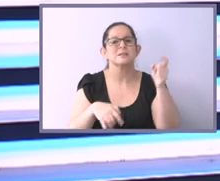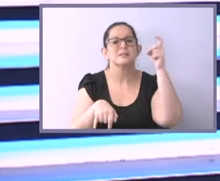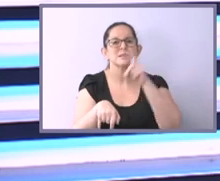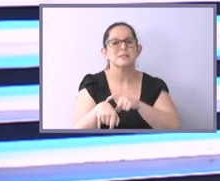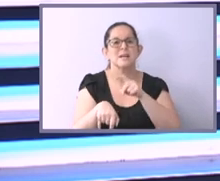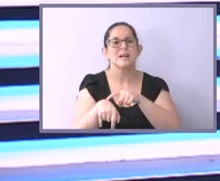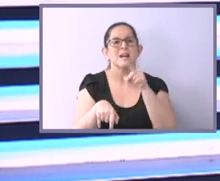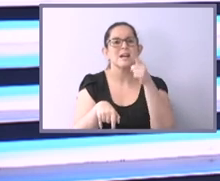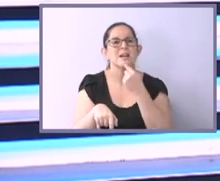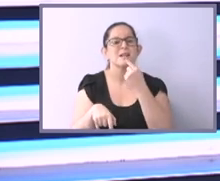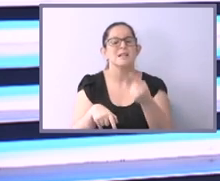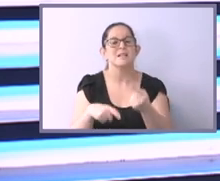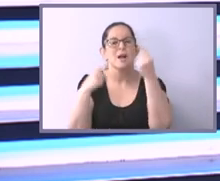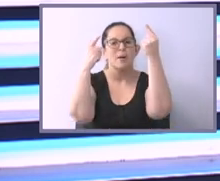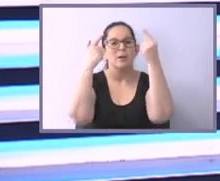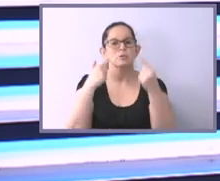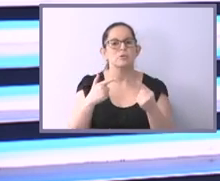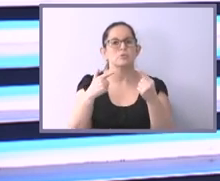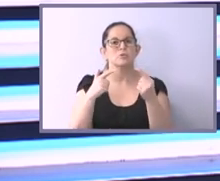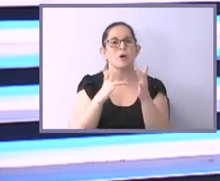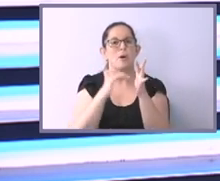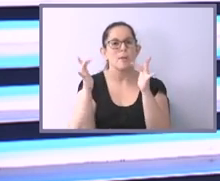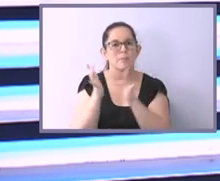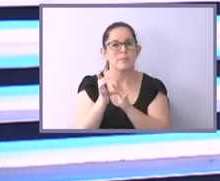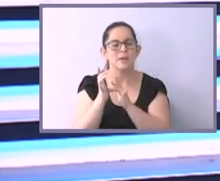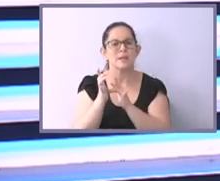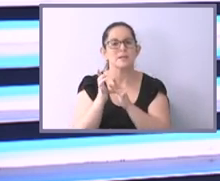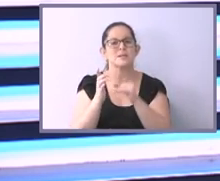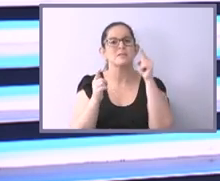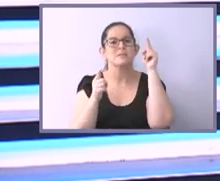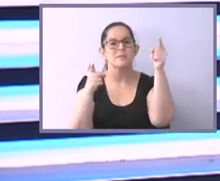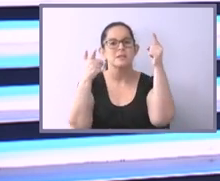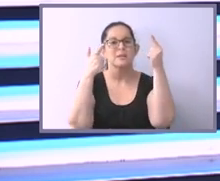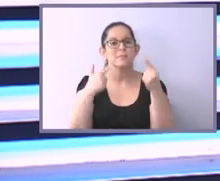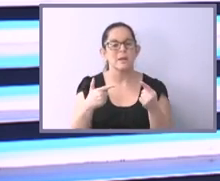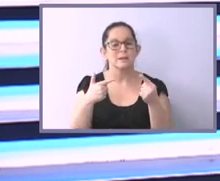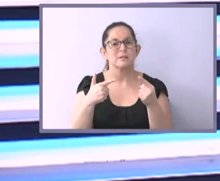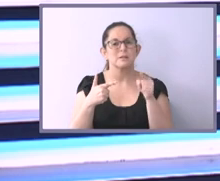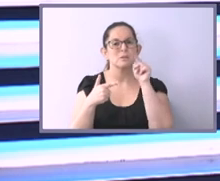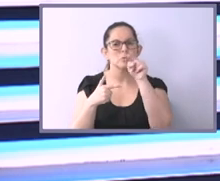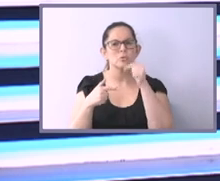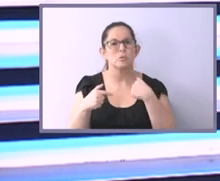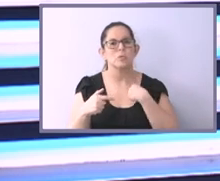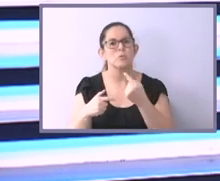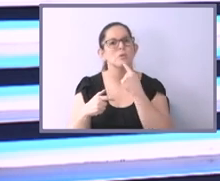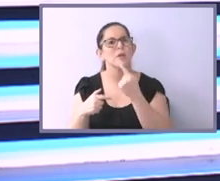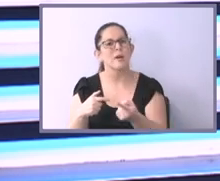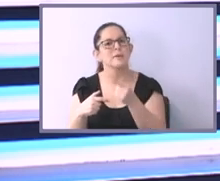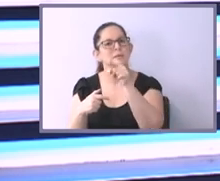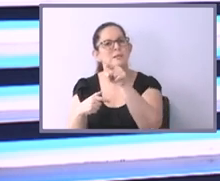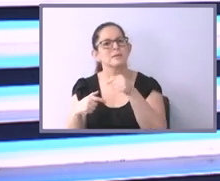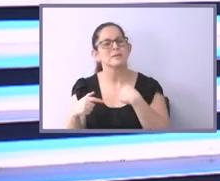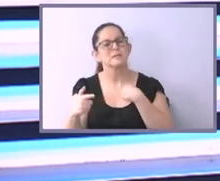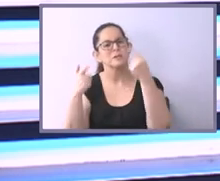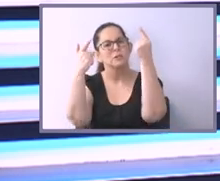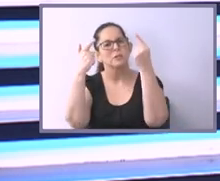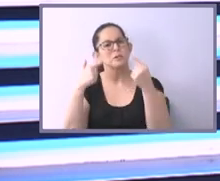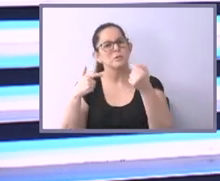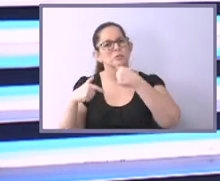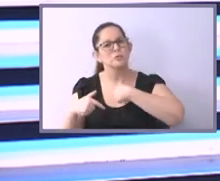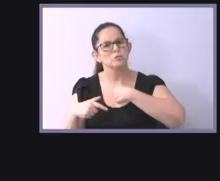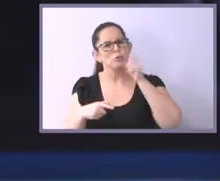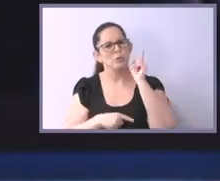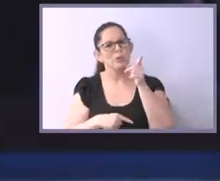él dice: ven, Jesús. Él también dice: ven. Tú debes de decir: ven. Yo debo